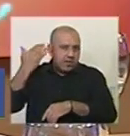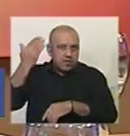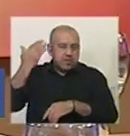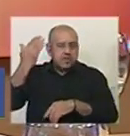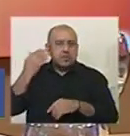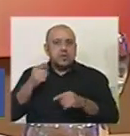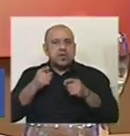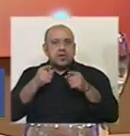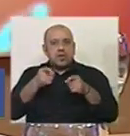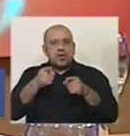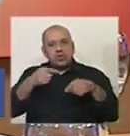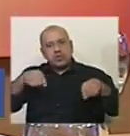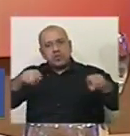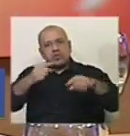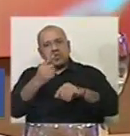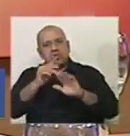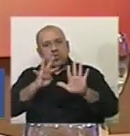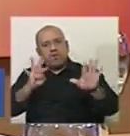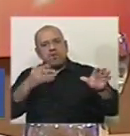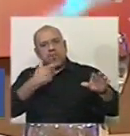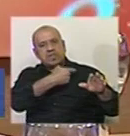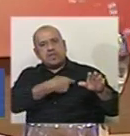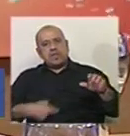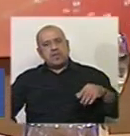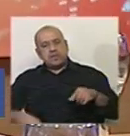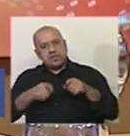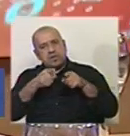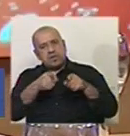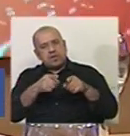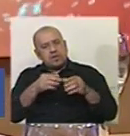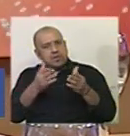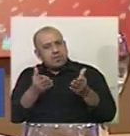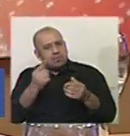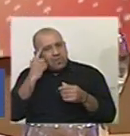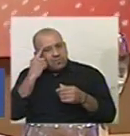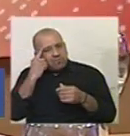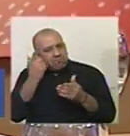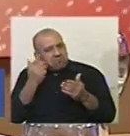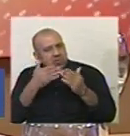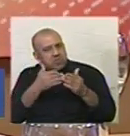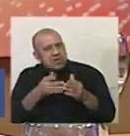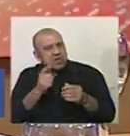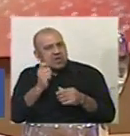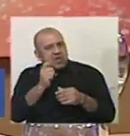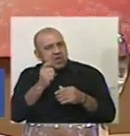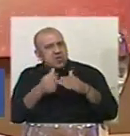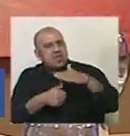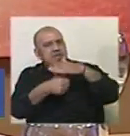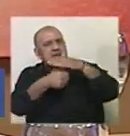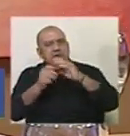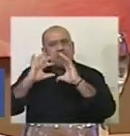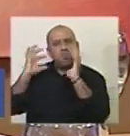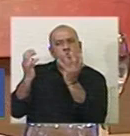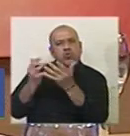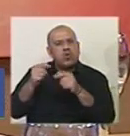de 19 presidentes, uno pregunta, ¿quiénes son los líderes hoy del mundo, ¿no? Es como